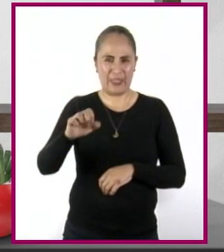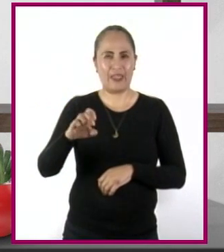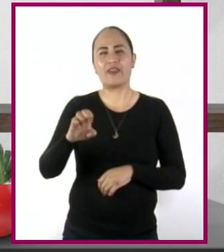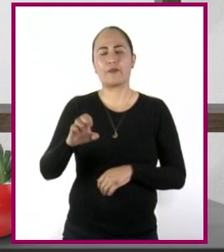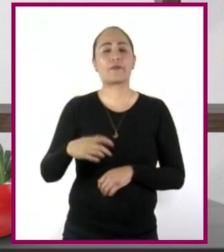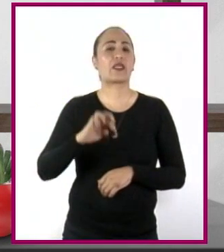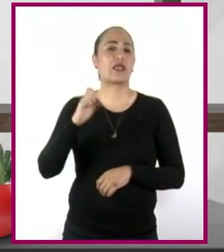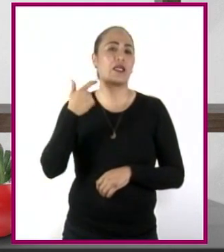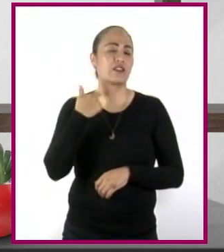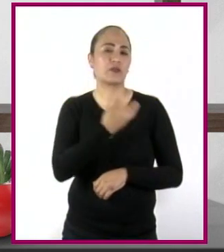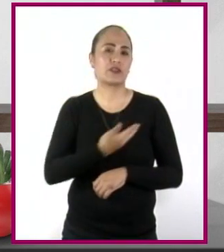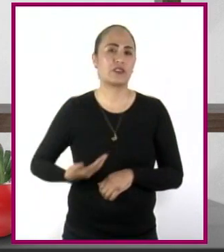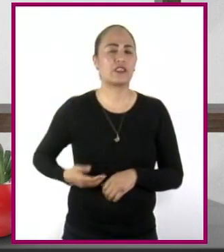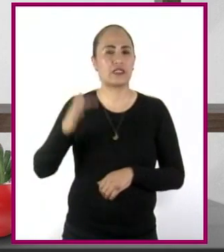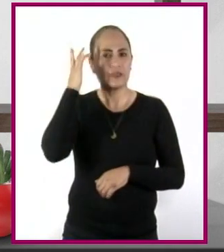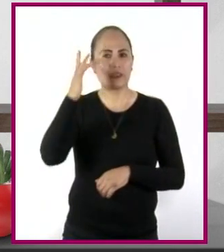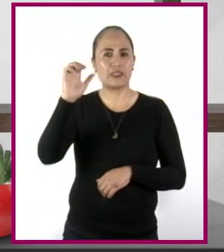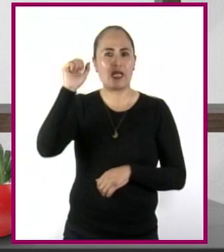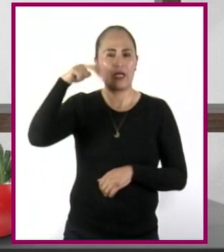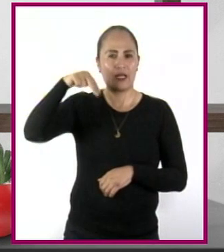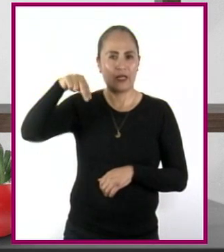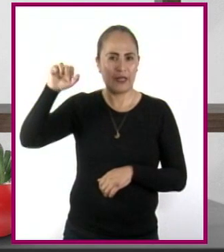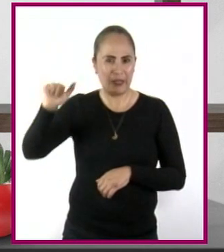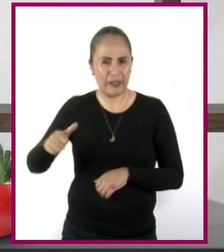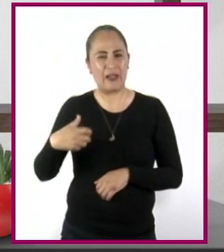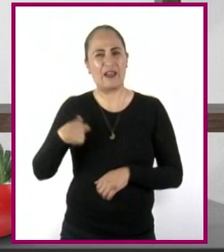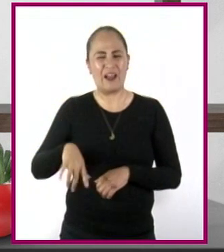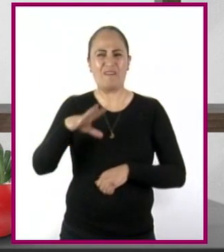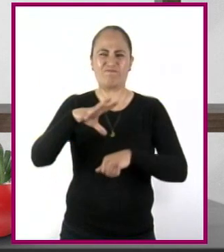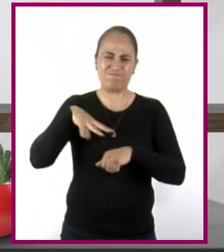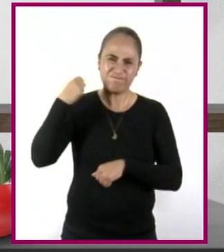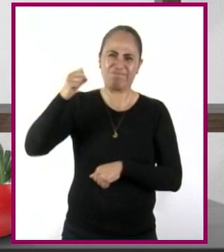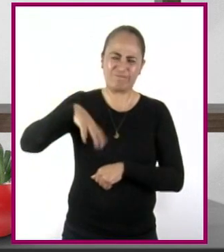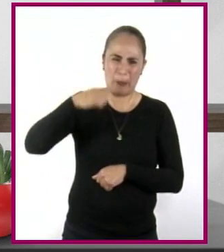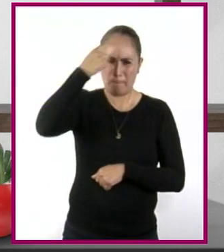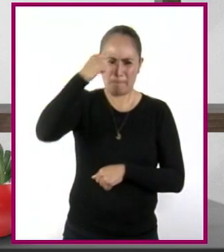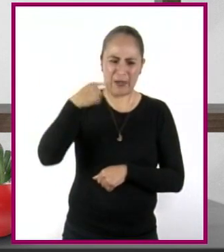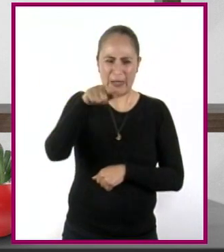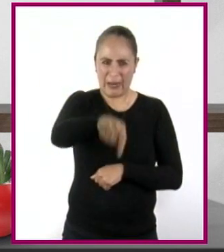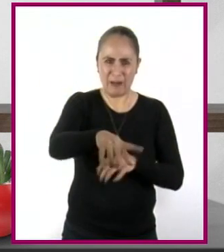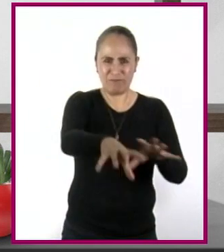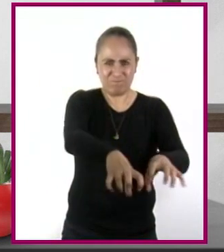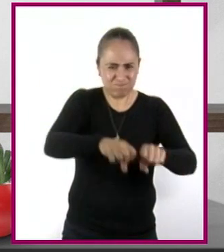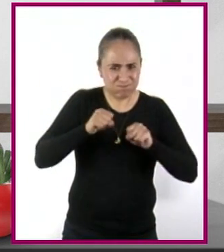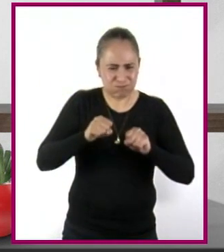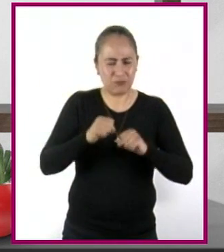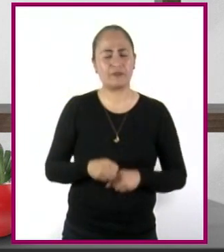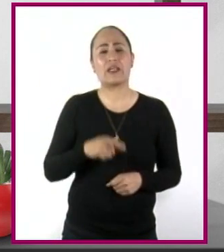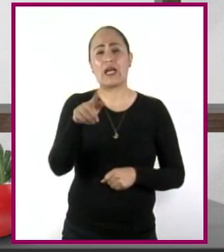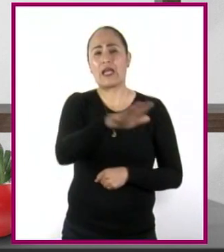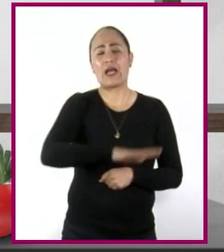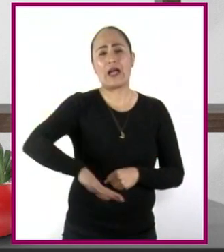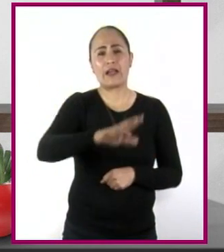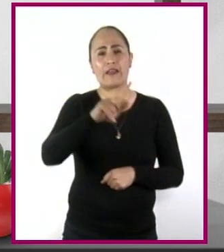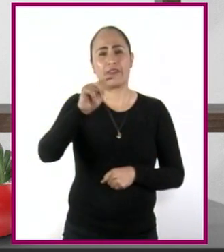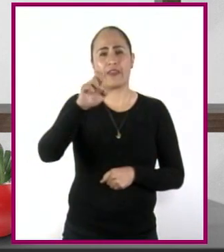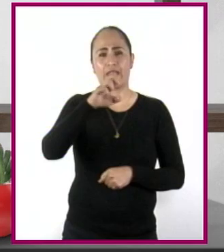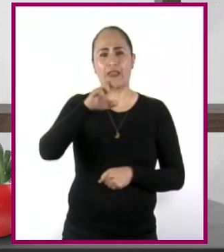Anna emprendió una fallida campaña para recuperar el territorio rebelde. La República de Texas tuvo existencia soberana